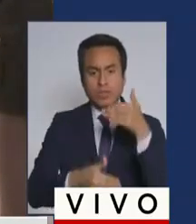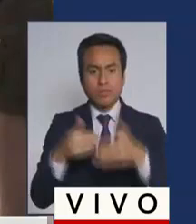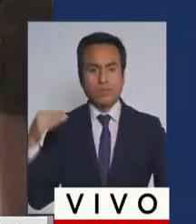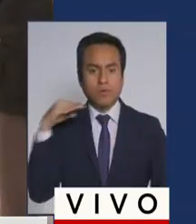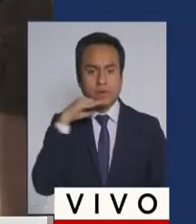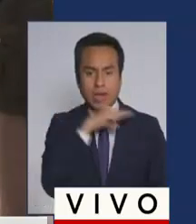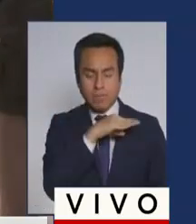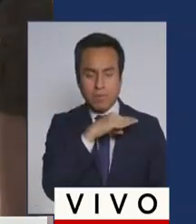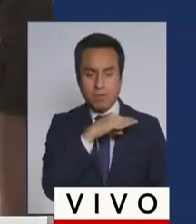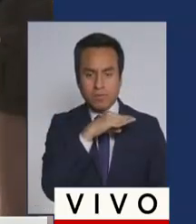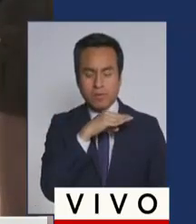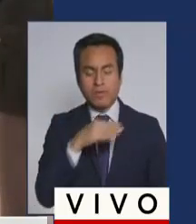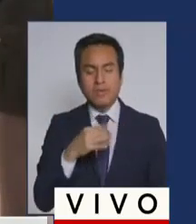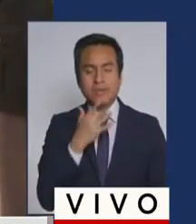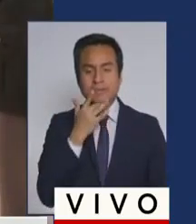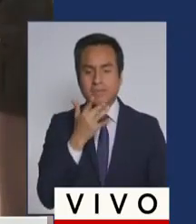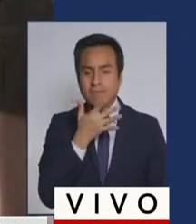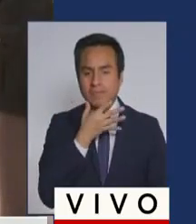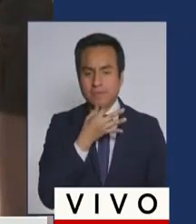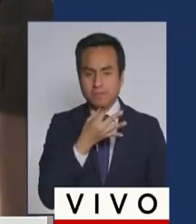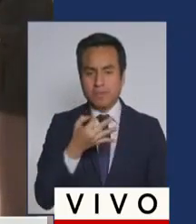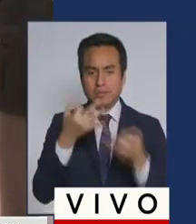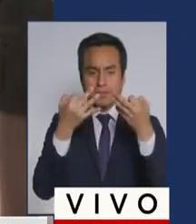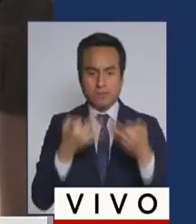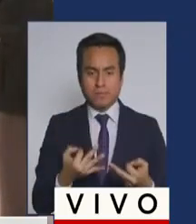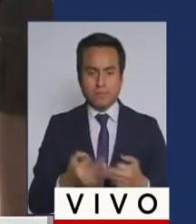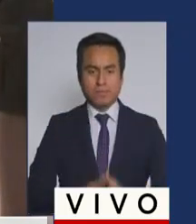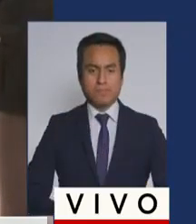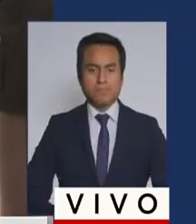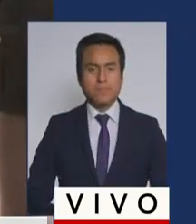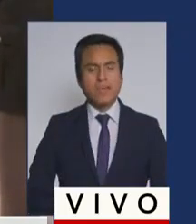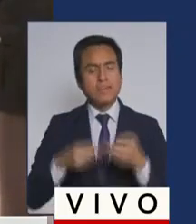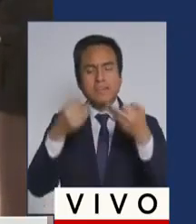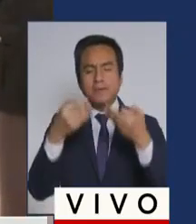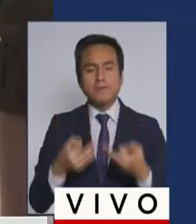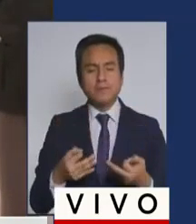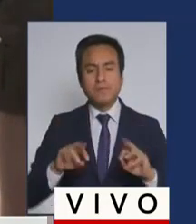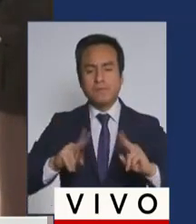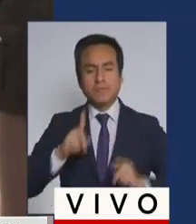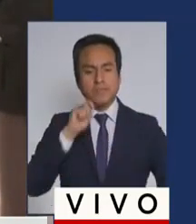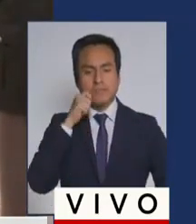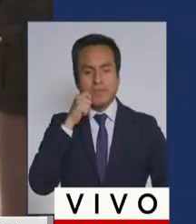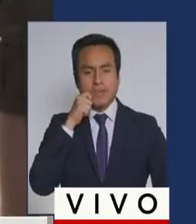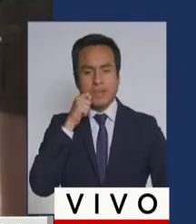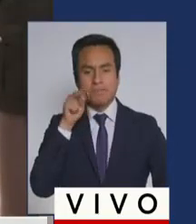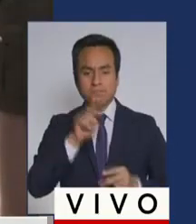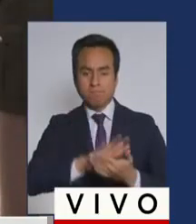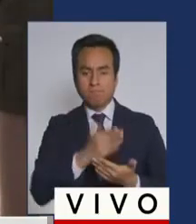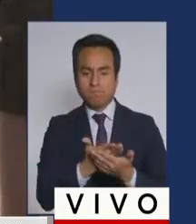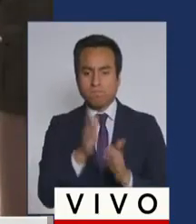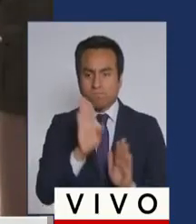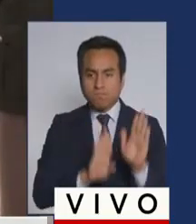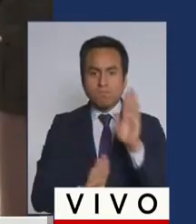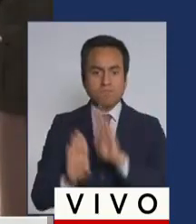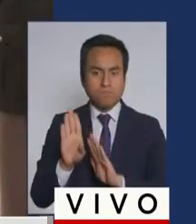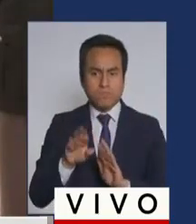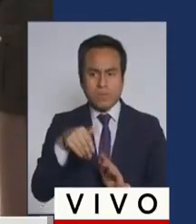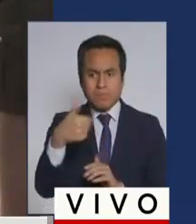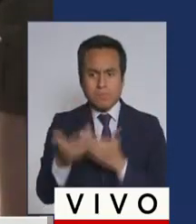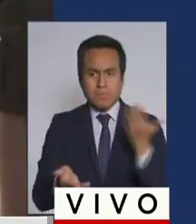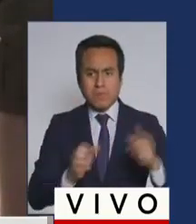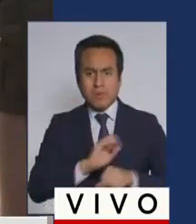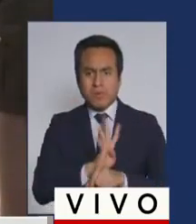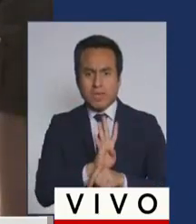rápido, simple y seguro. Seguro desde un punto de vista sanitario, de evitar